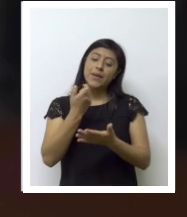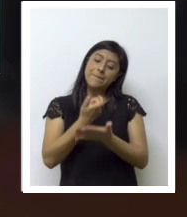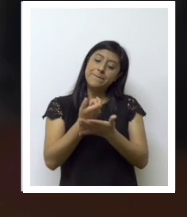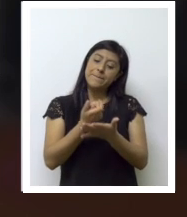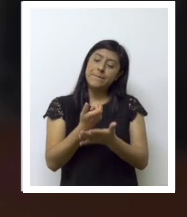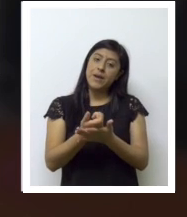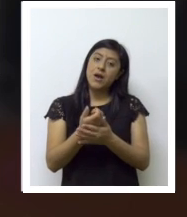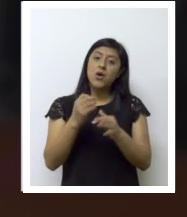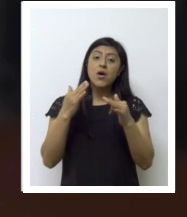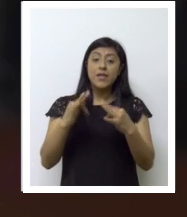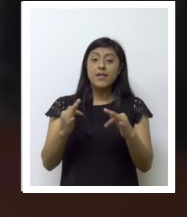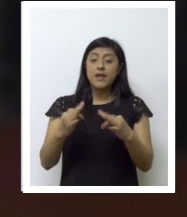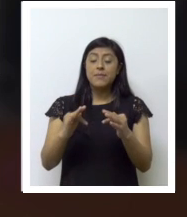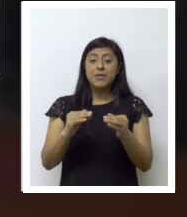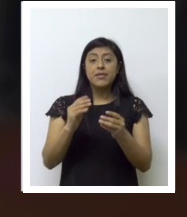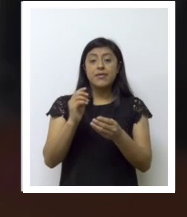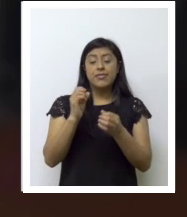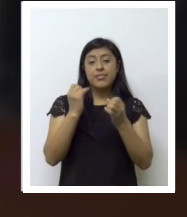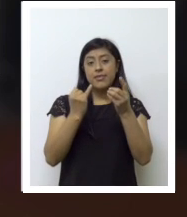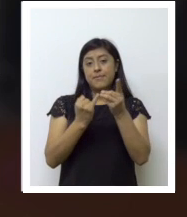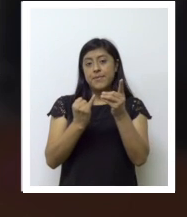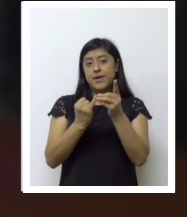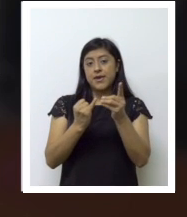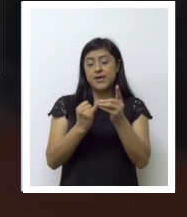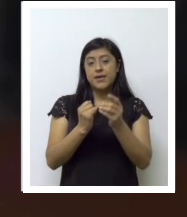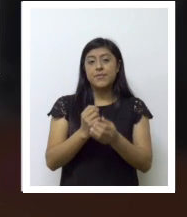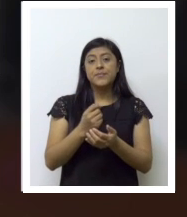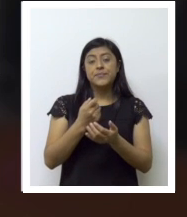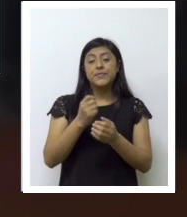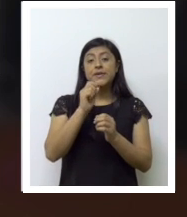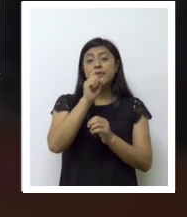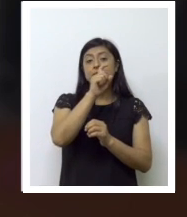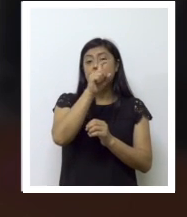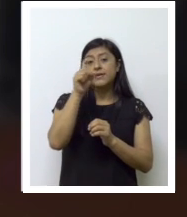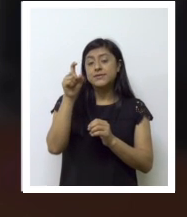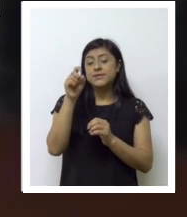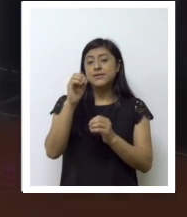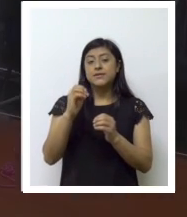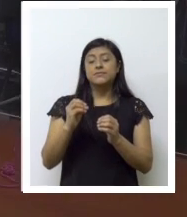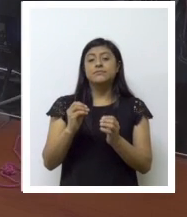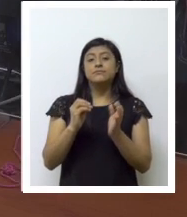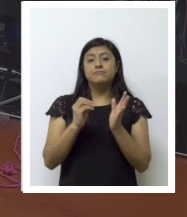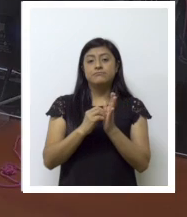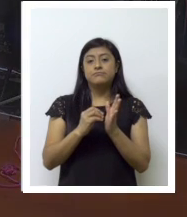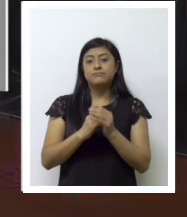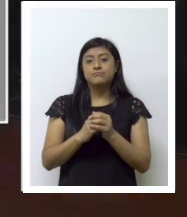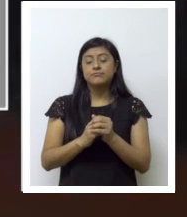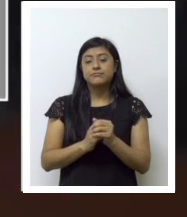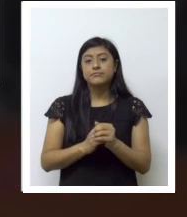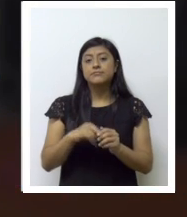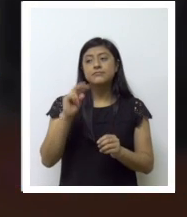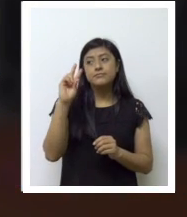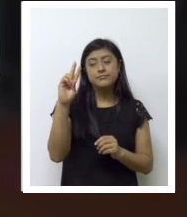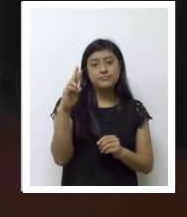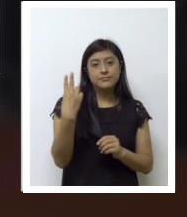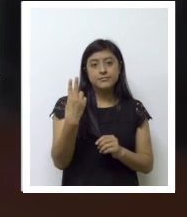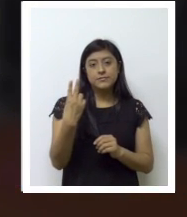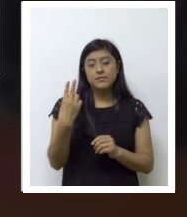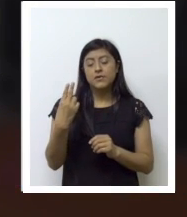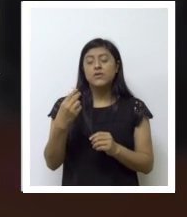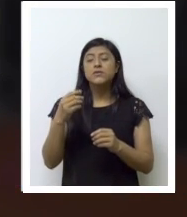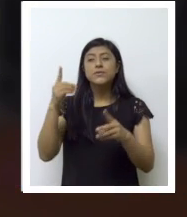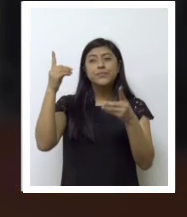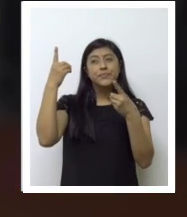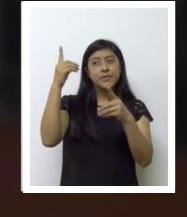pago único de trámite de DPI en el banco, el cual tiene un valor de 100 quetzales. 2. Enrolamiento,